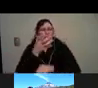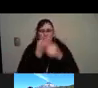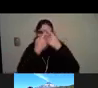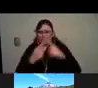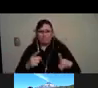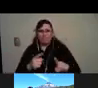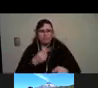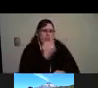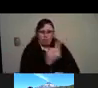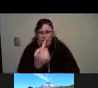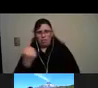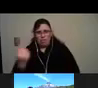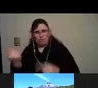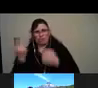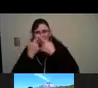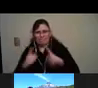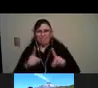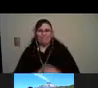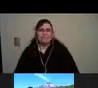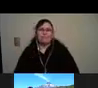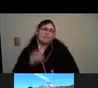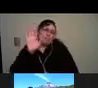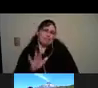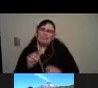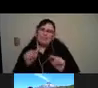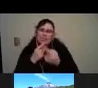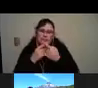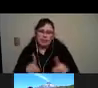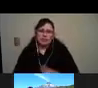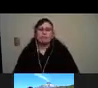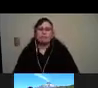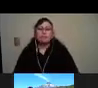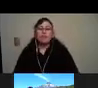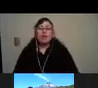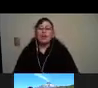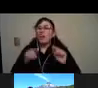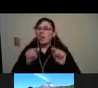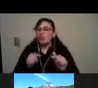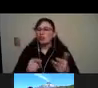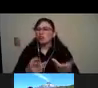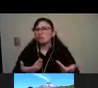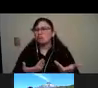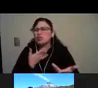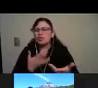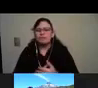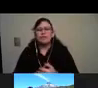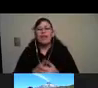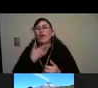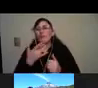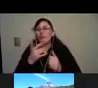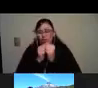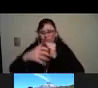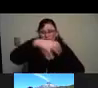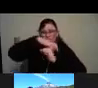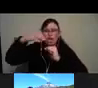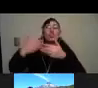diferencia entre uno y otro. Y eso tiene que ver en el fondo con la región de cerebro en la cual se produjo